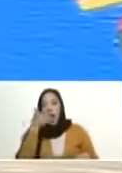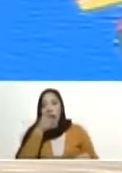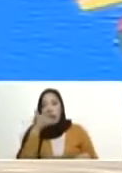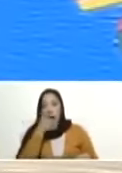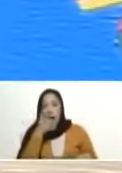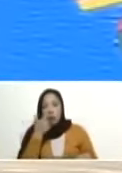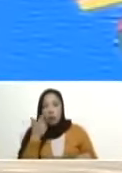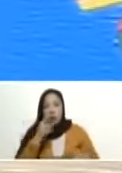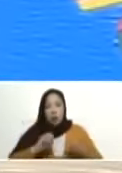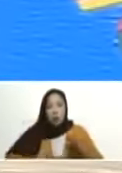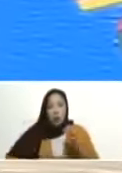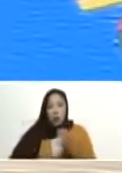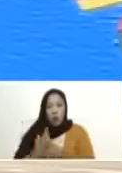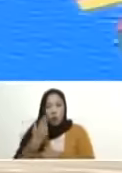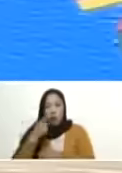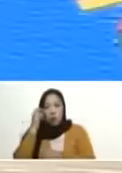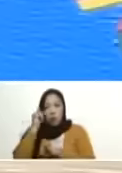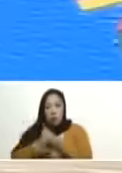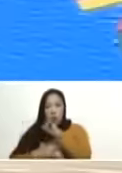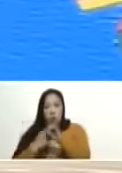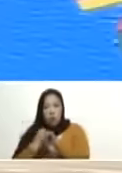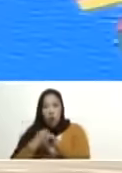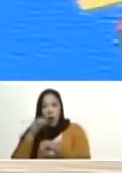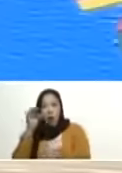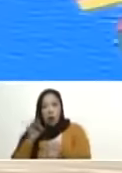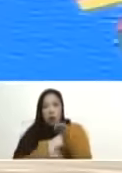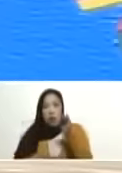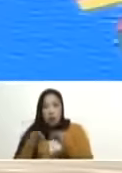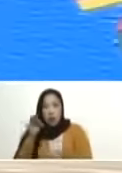la fundación de la Corte Internacional de Justicia